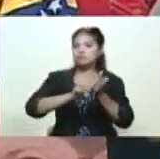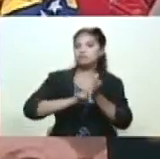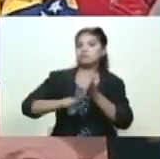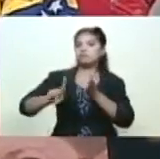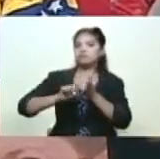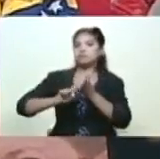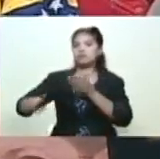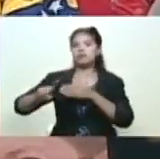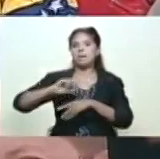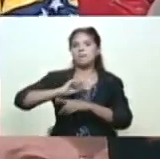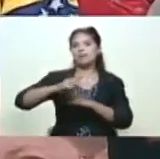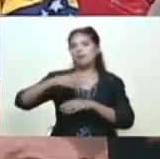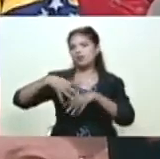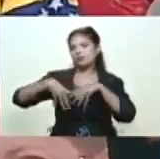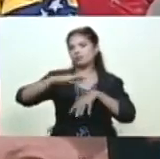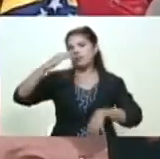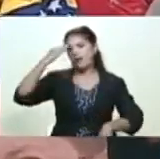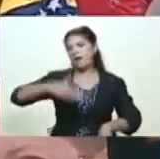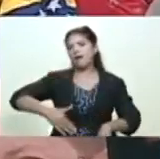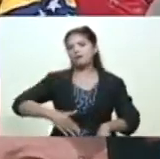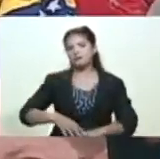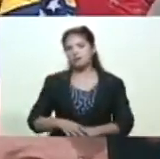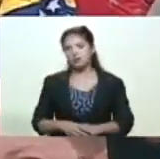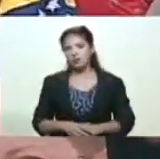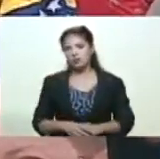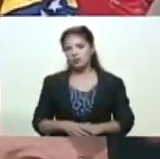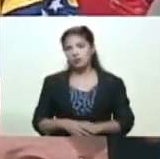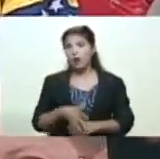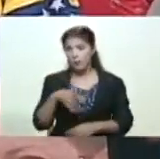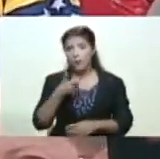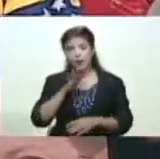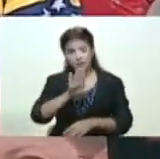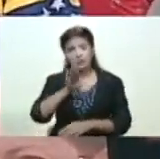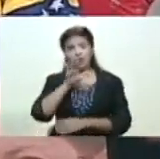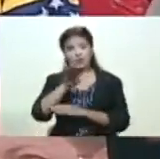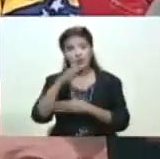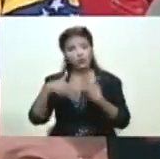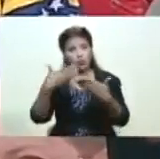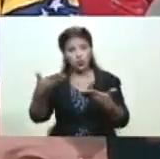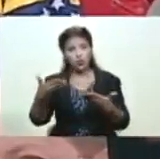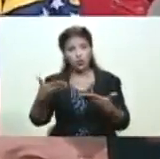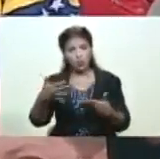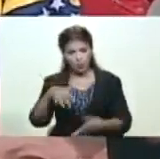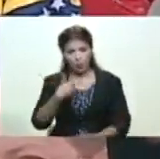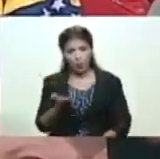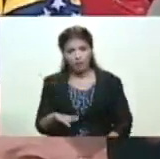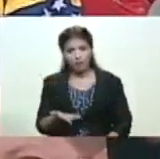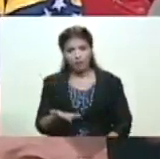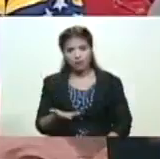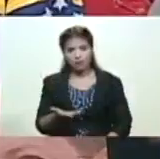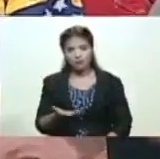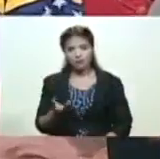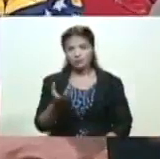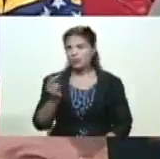mandando ejércitos? ¿Ese puede ser el futuro de la humanidad?